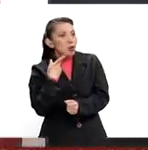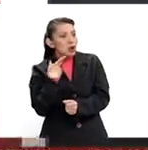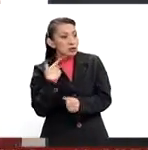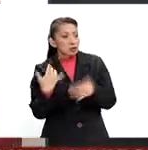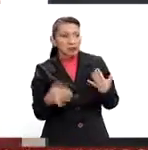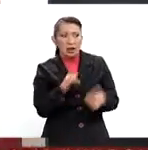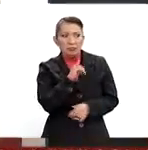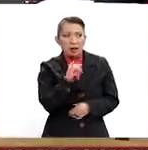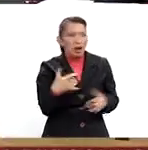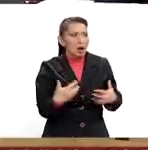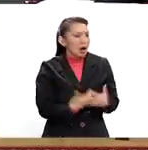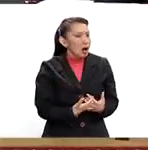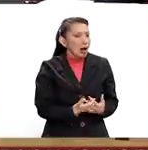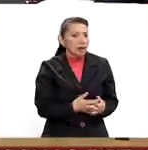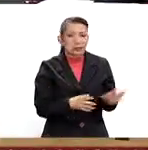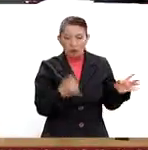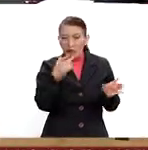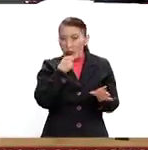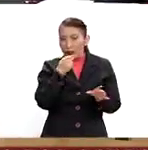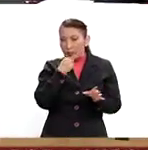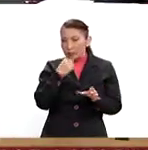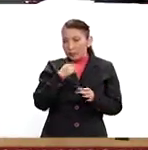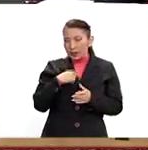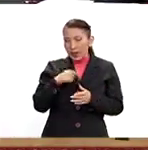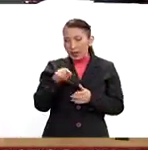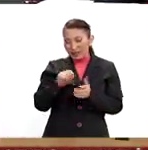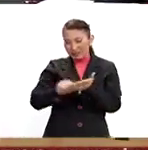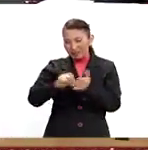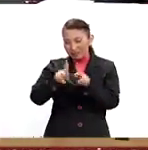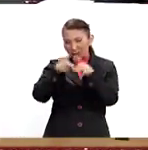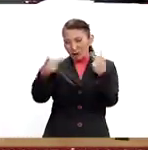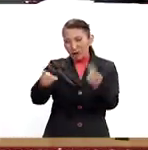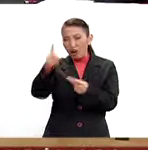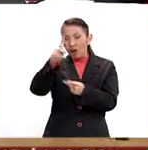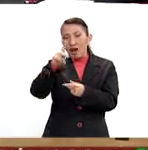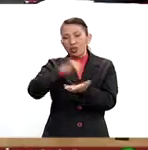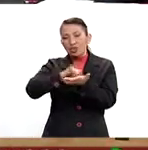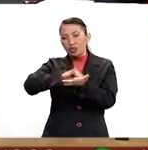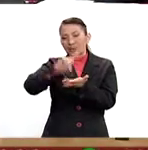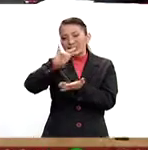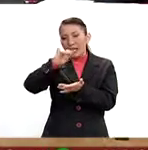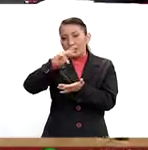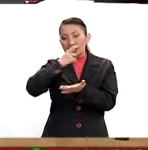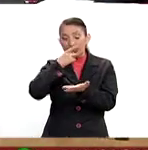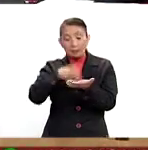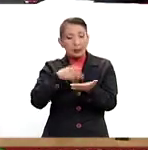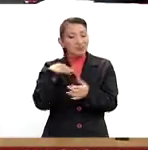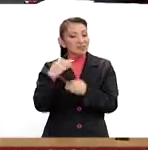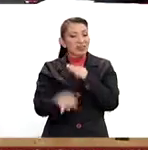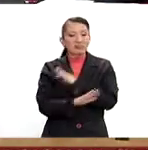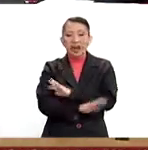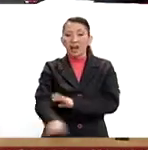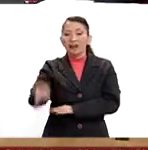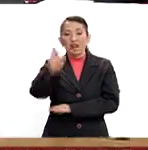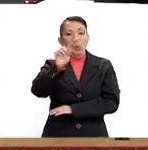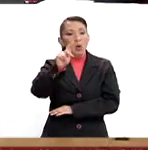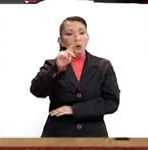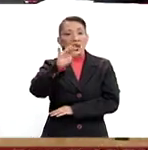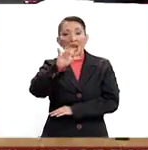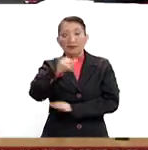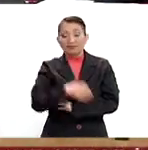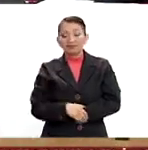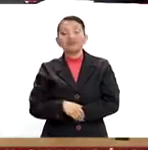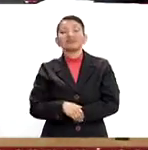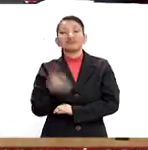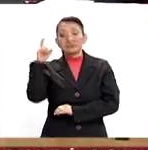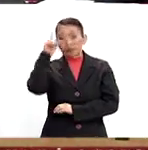republicana, ¿no? Paul Krugman escribe un artículo en el New York Times esta semana habla literalmente del fin de la República. Claro. Que fue muy